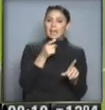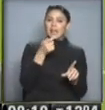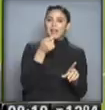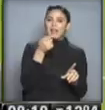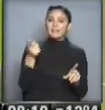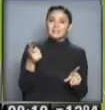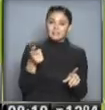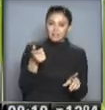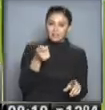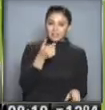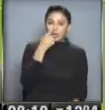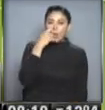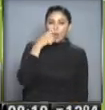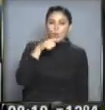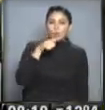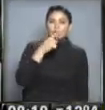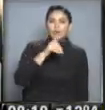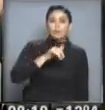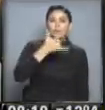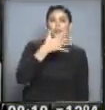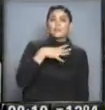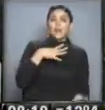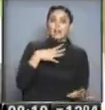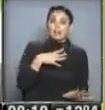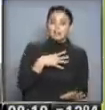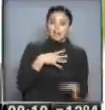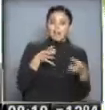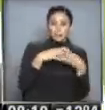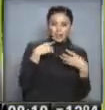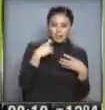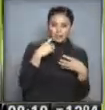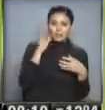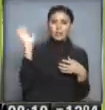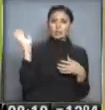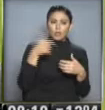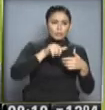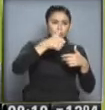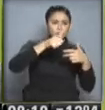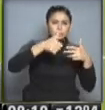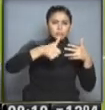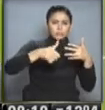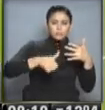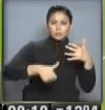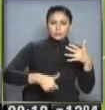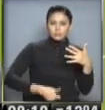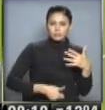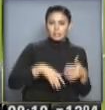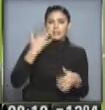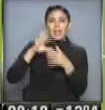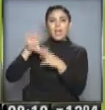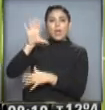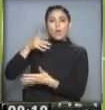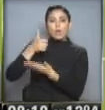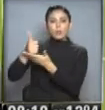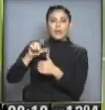prácticamente el único título que le falta a la selección española, luego de haberse consagrado ya en las Eurocopas